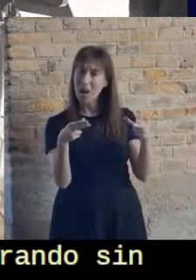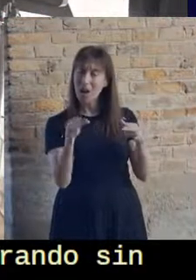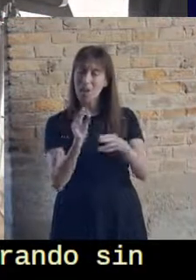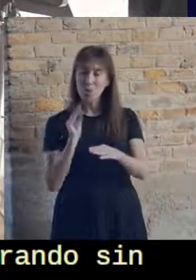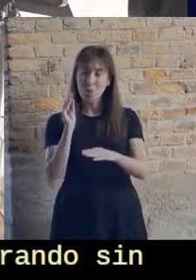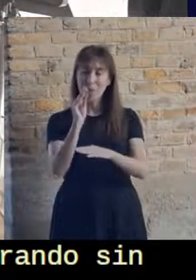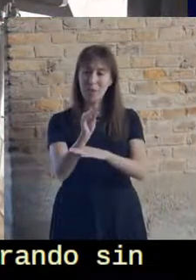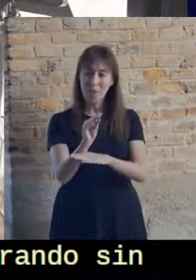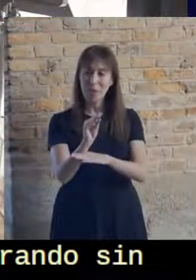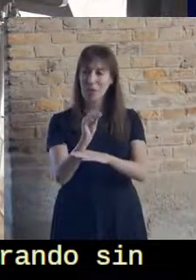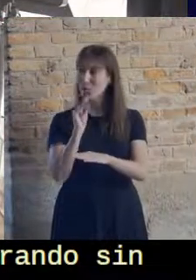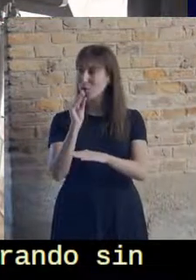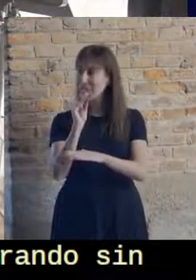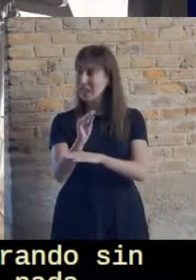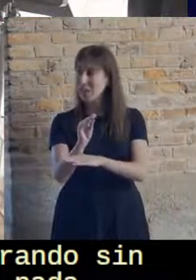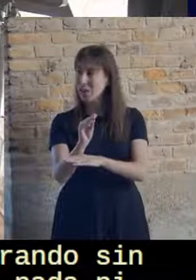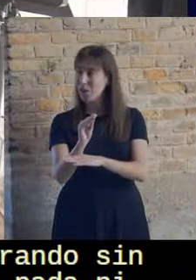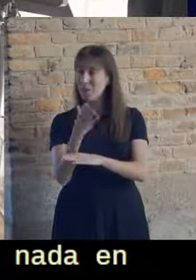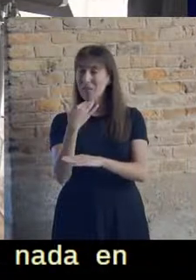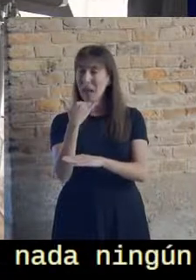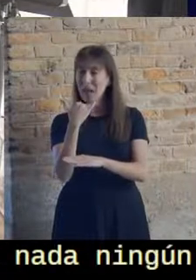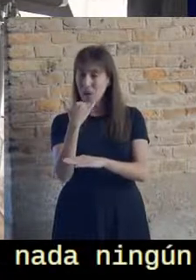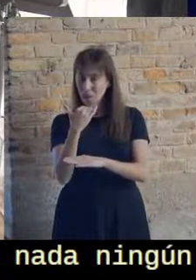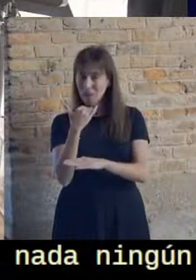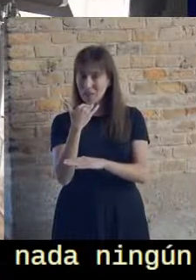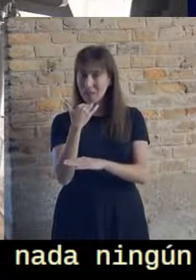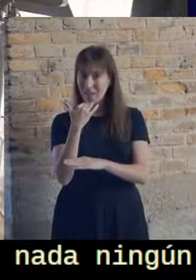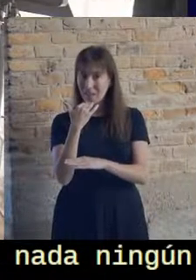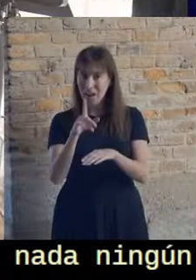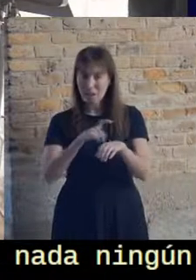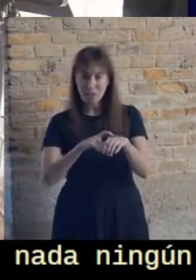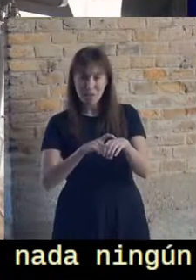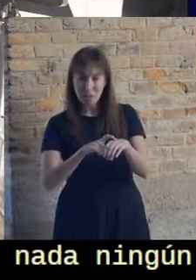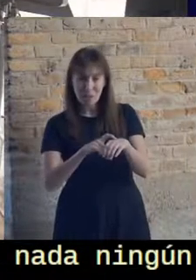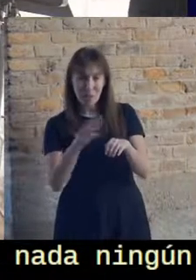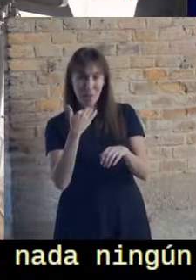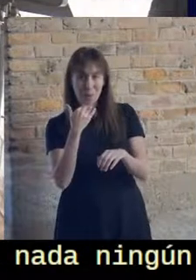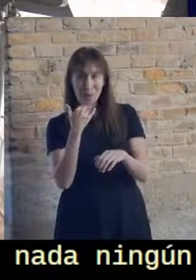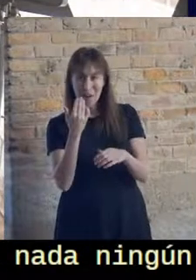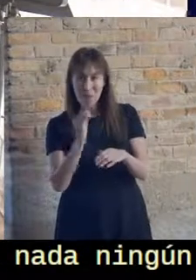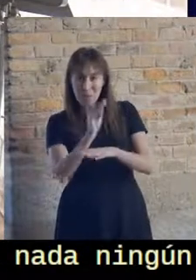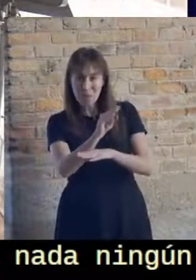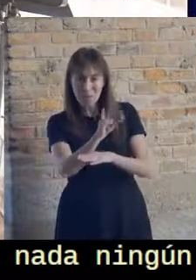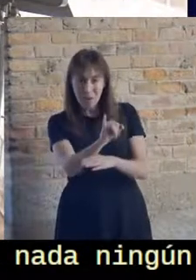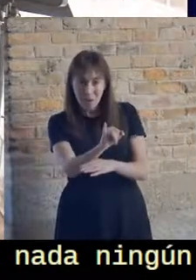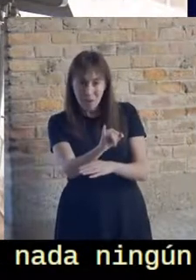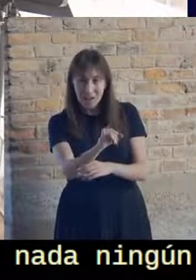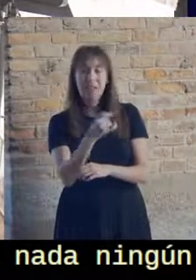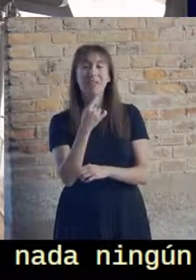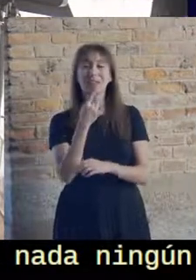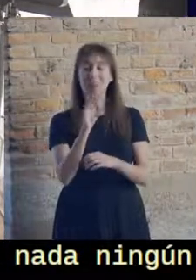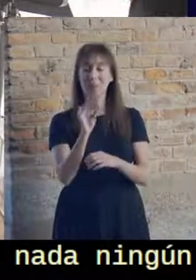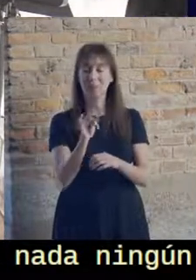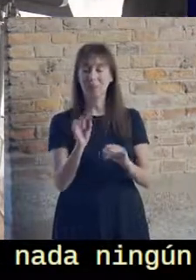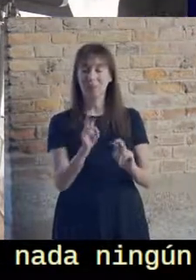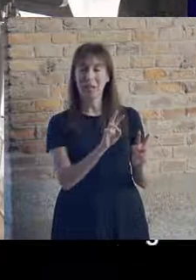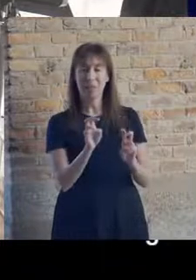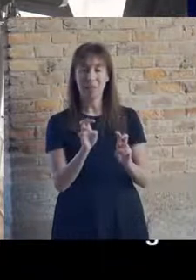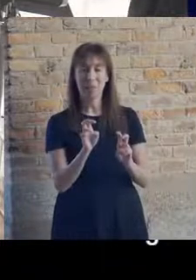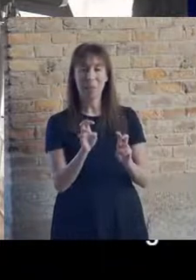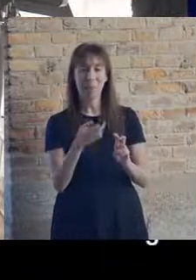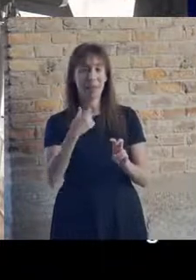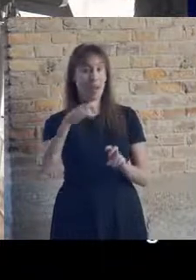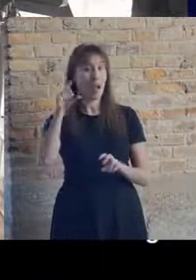subvenciona nada de nada ningún tipo de recurso digo sí la el el